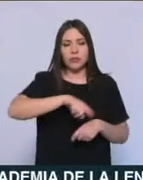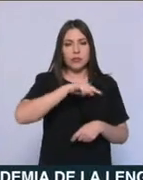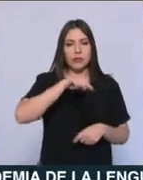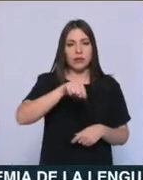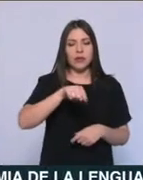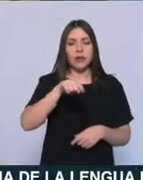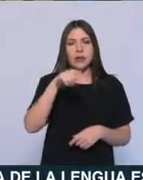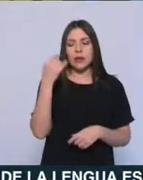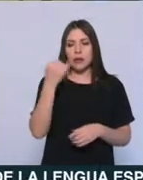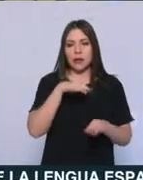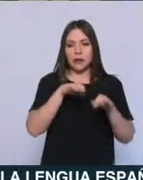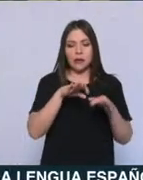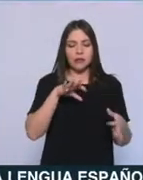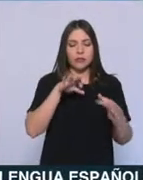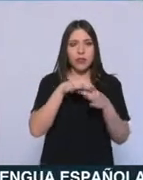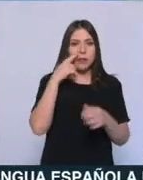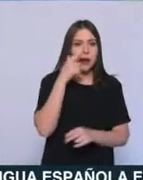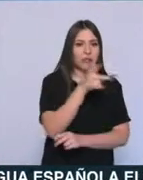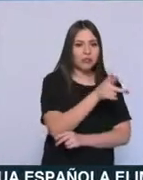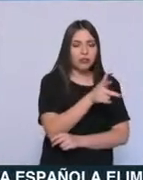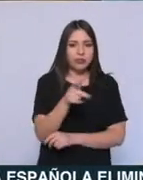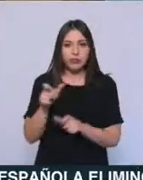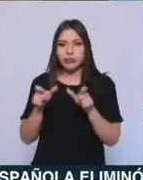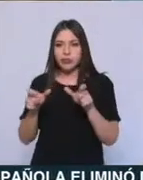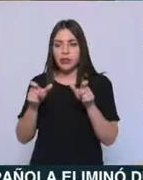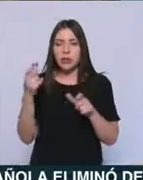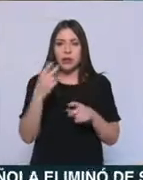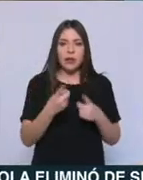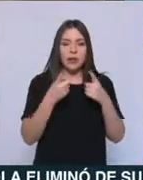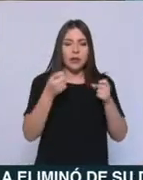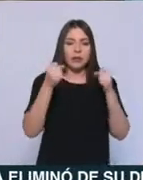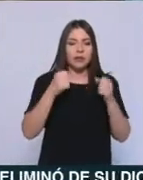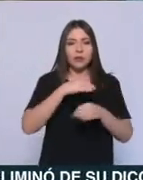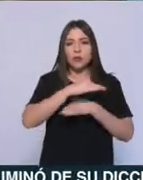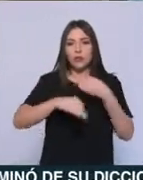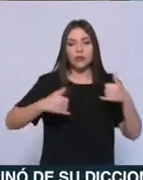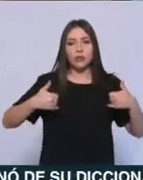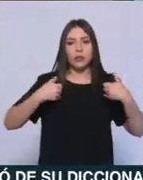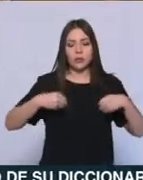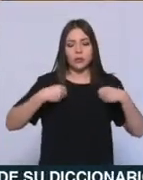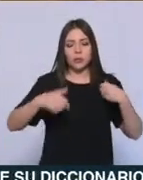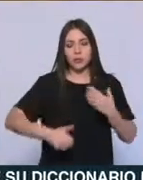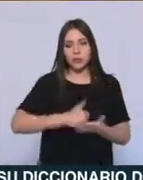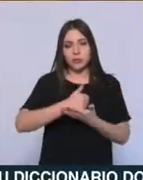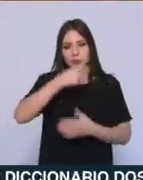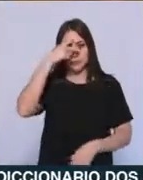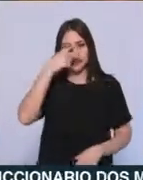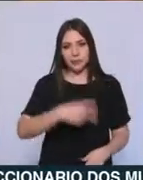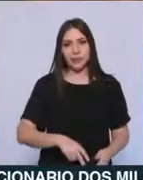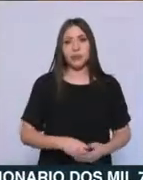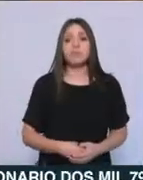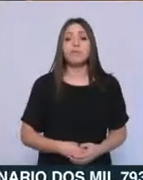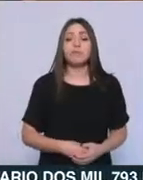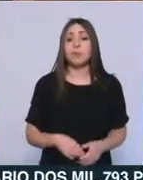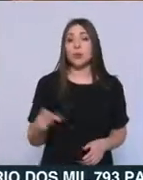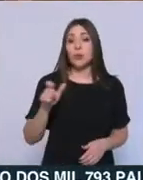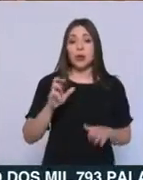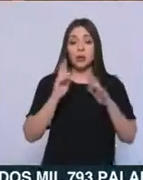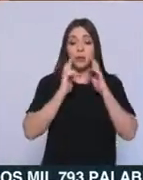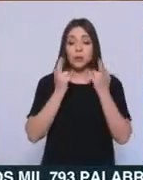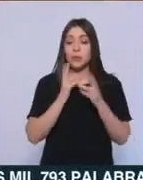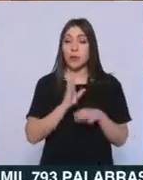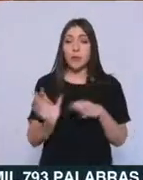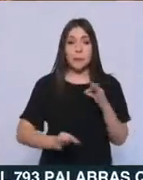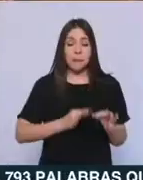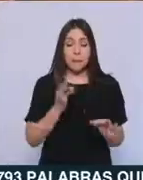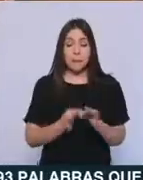México, C5, para preservar la seguridad de todos los jóvenes de la capital del país. Después del encuentro, el rector señaló